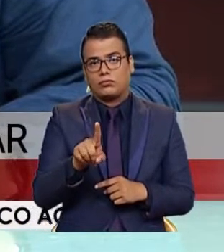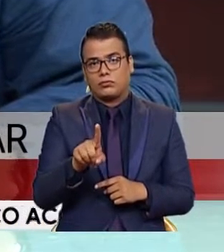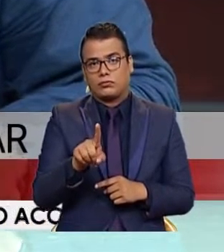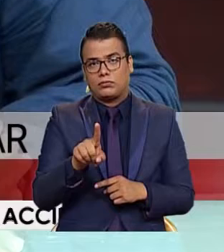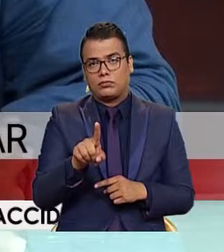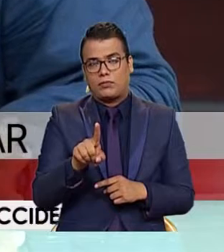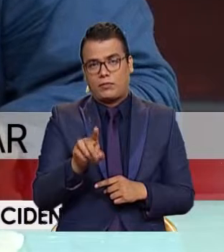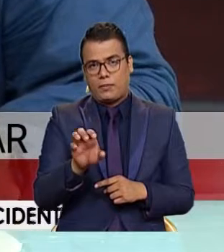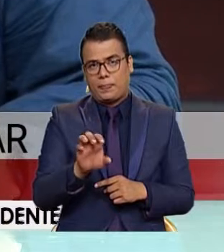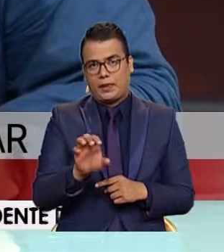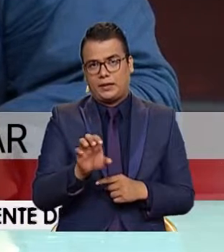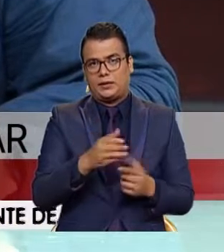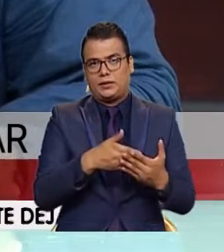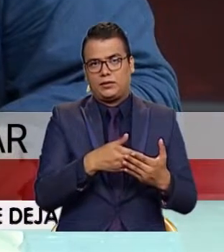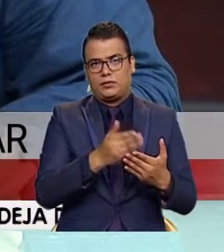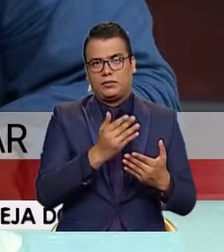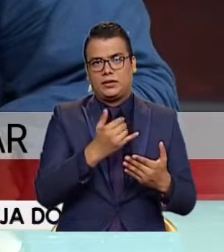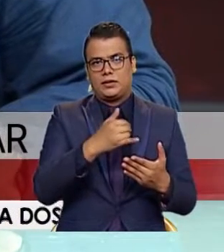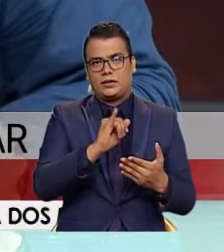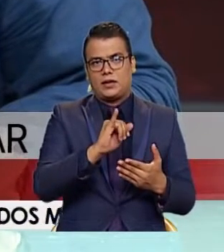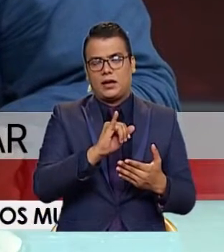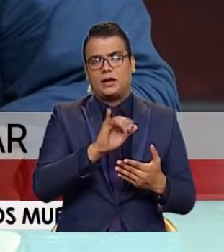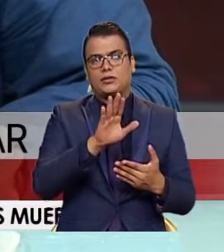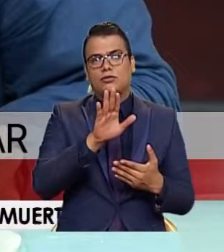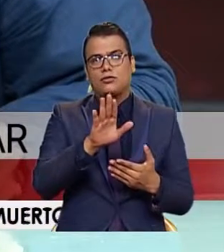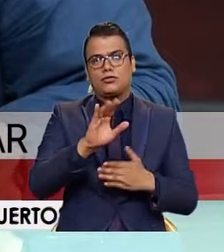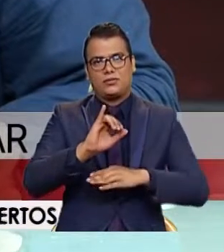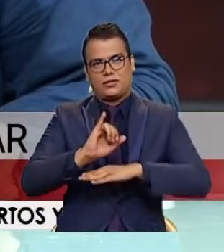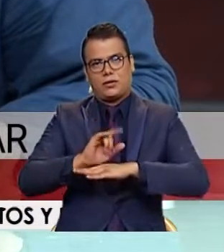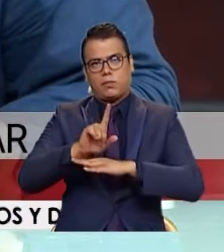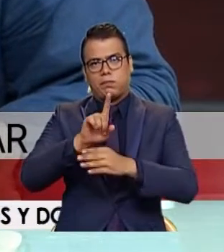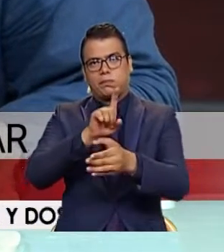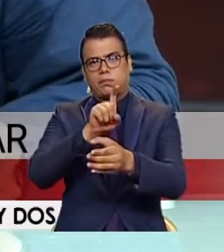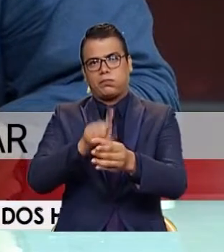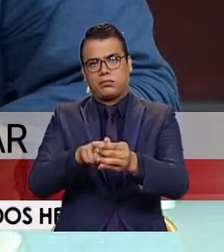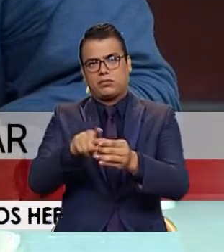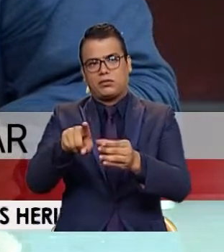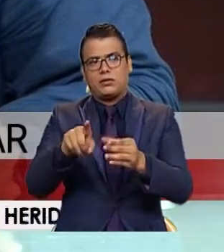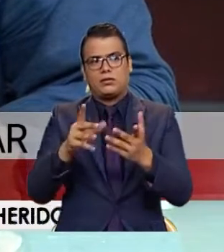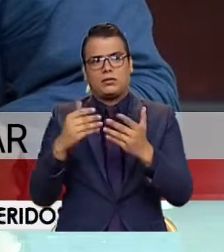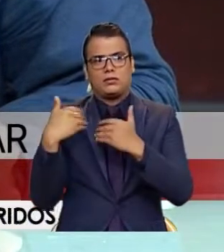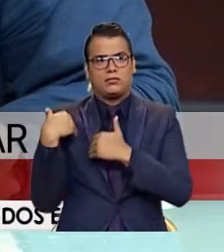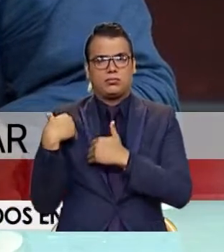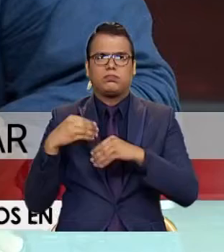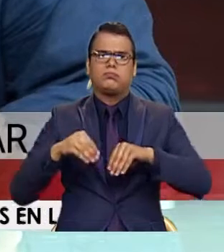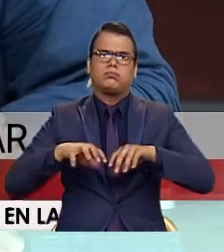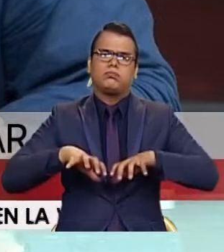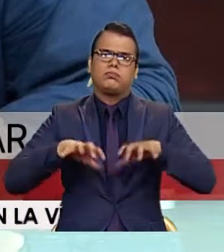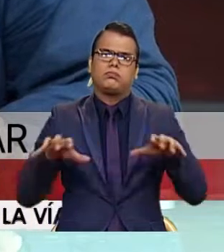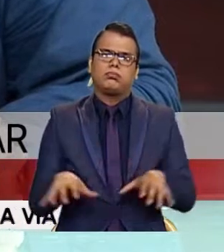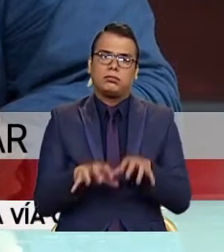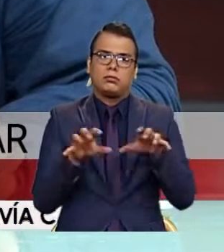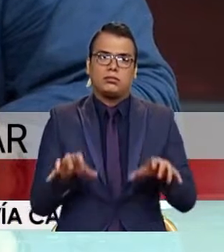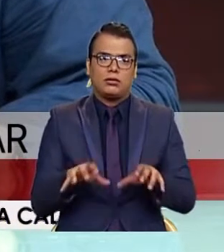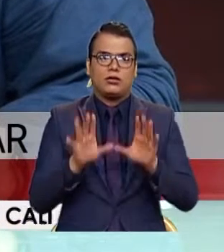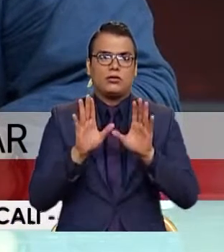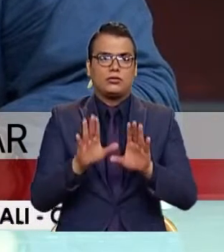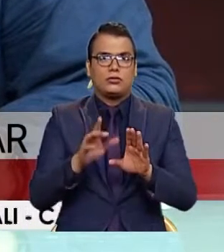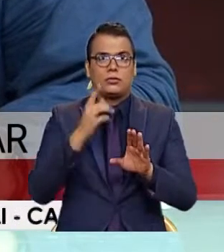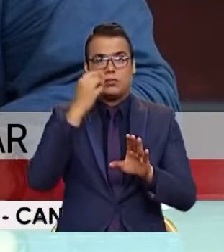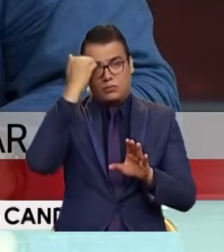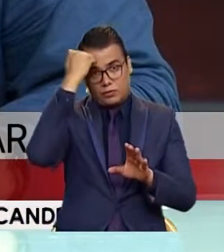iniciamos al interior de las instituciones con tareas de desarrollo institucional con